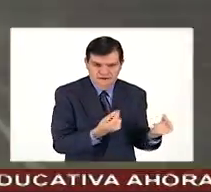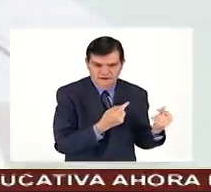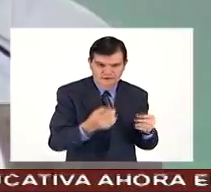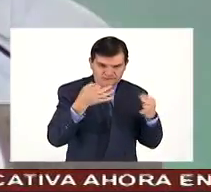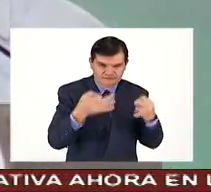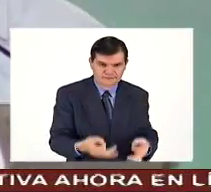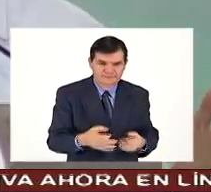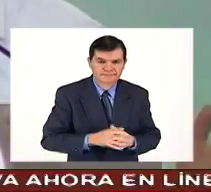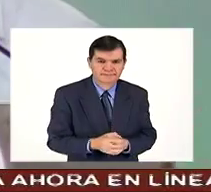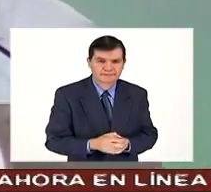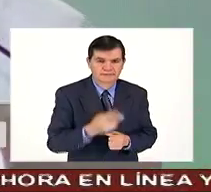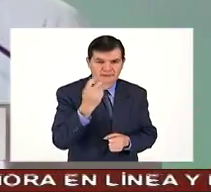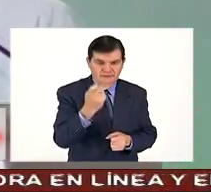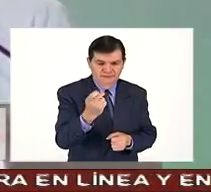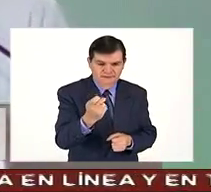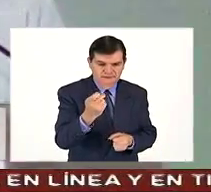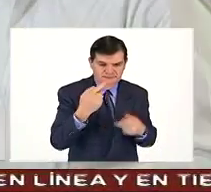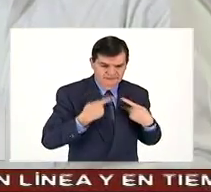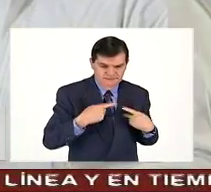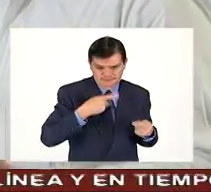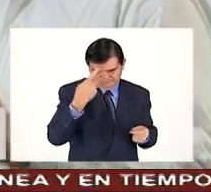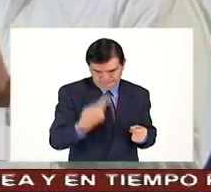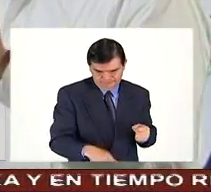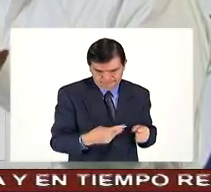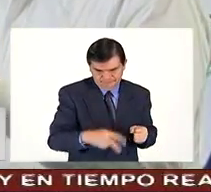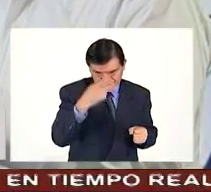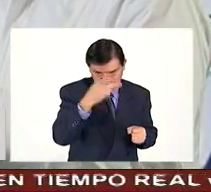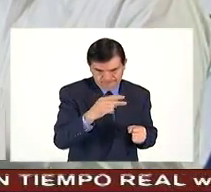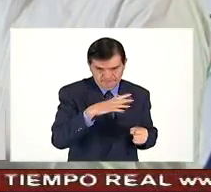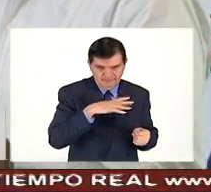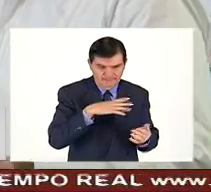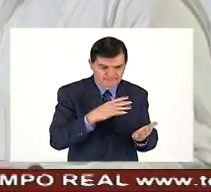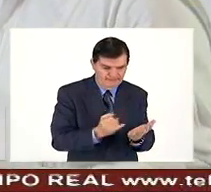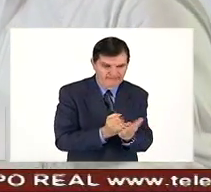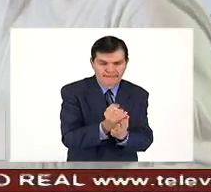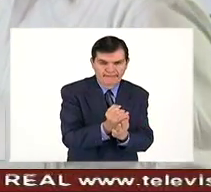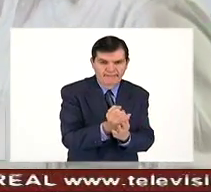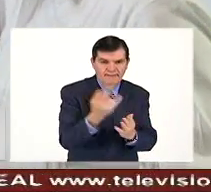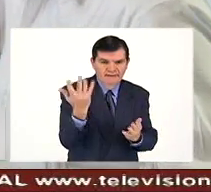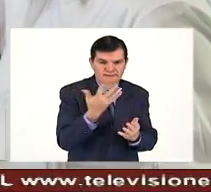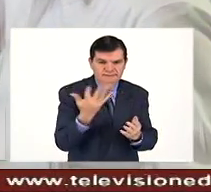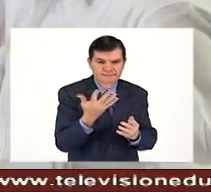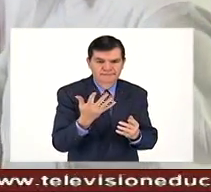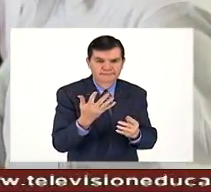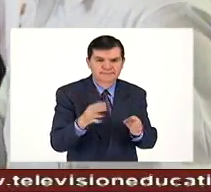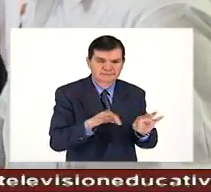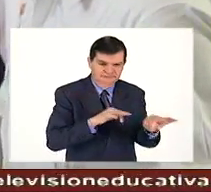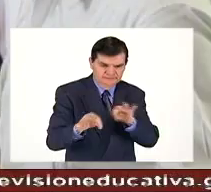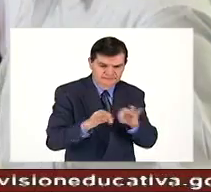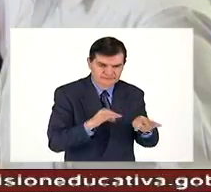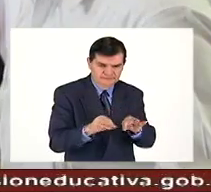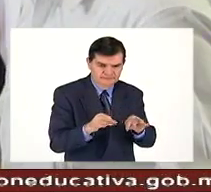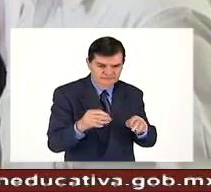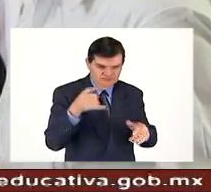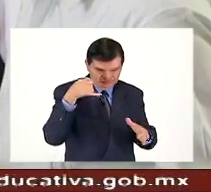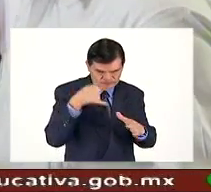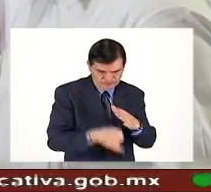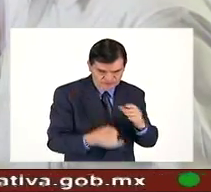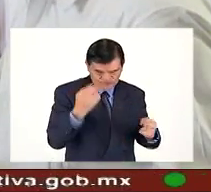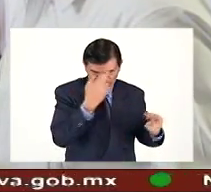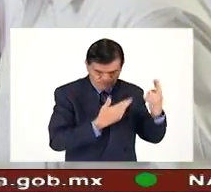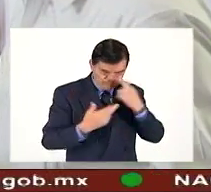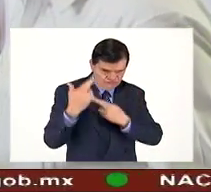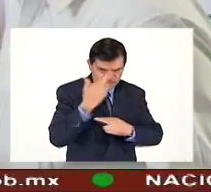efectiva. Por eso los mexicanos estamos decididos a llevar a cabo una profunda revisión